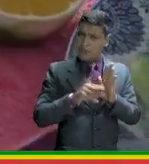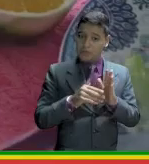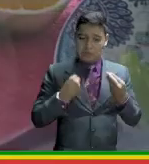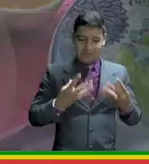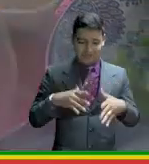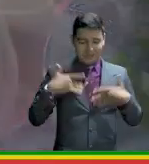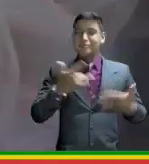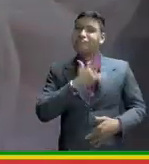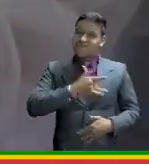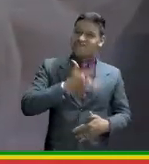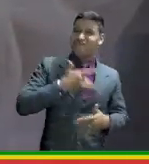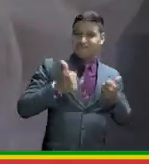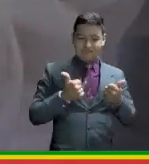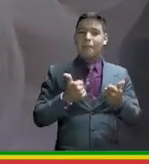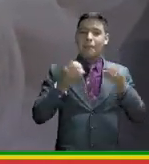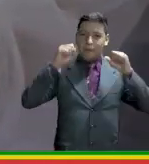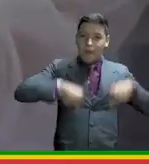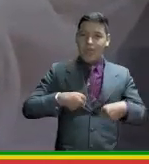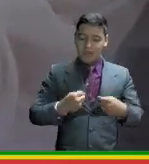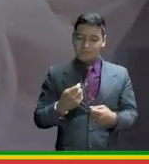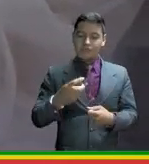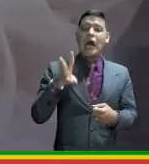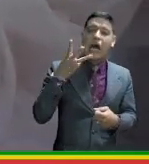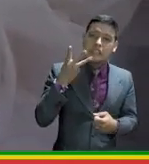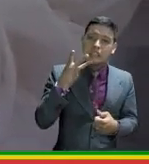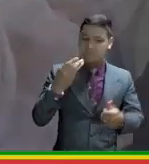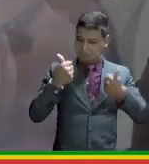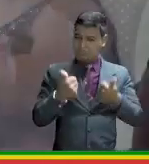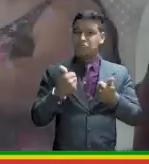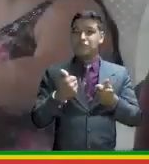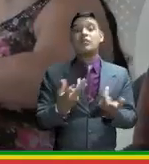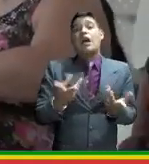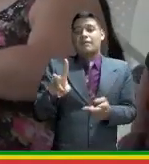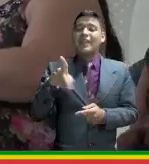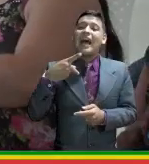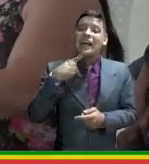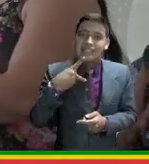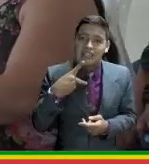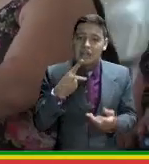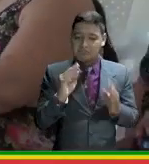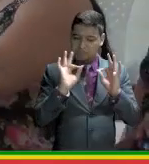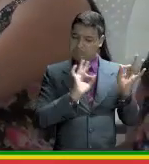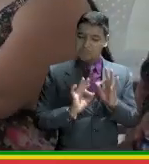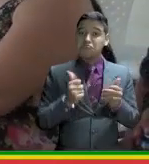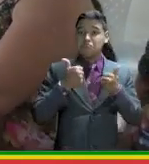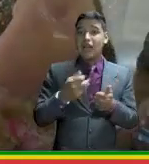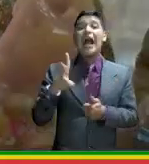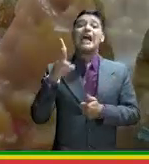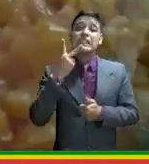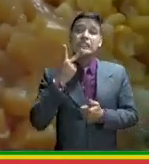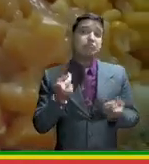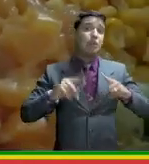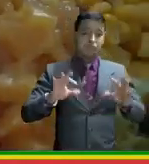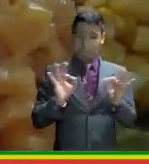hacen que generen satisfacción para ellos poder cenar de una manera saludable, desayunar de una manera balanceada